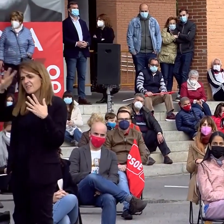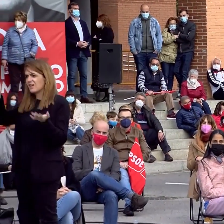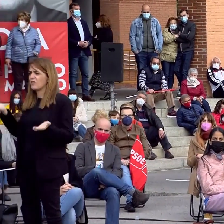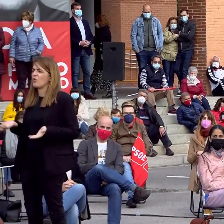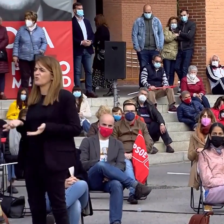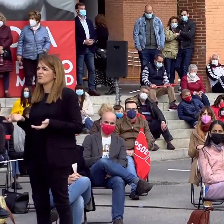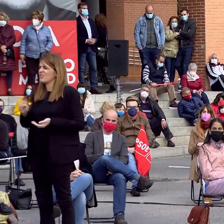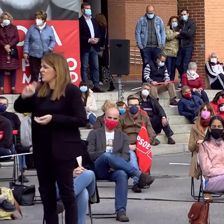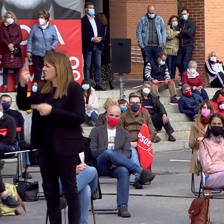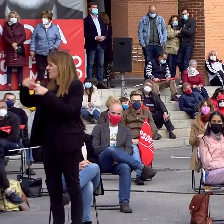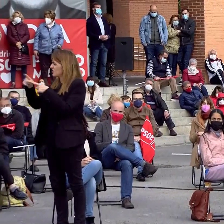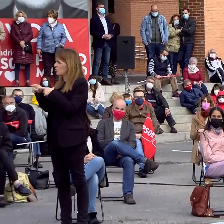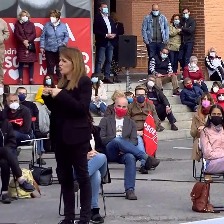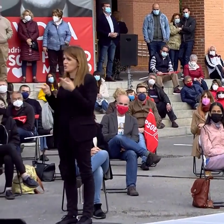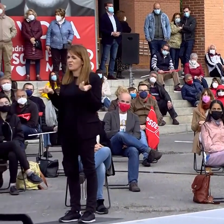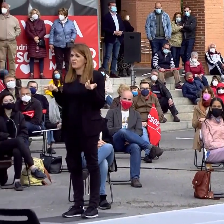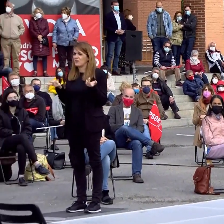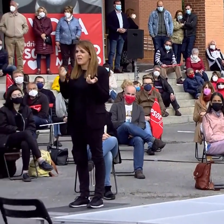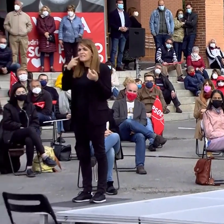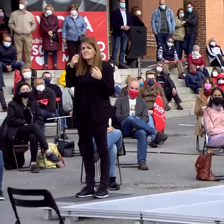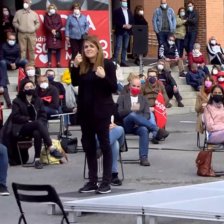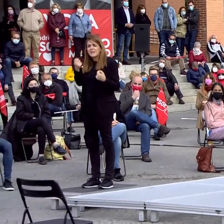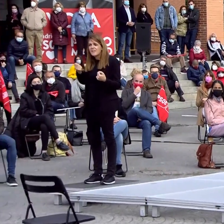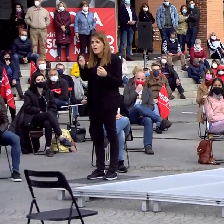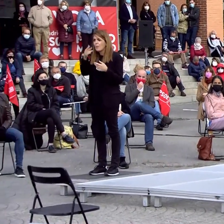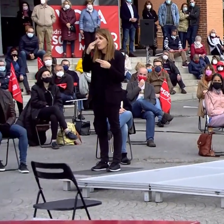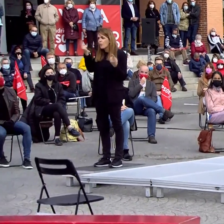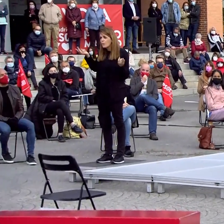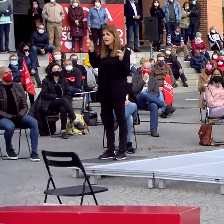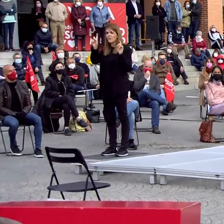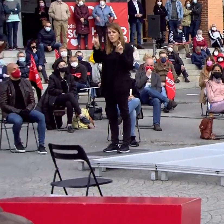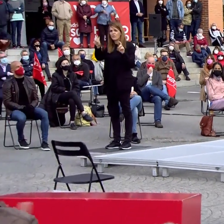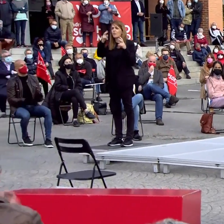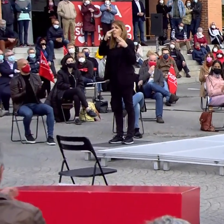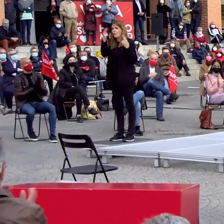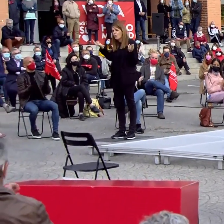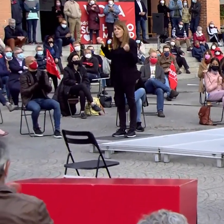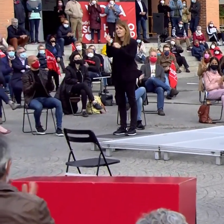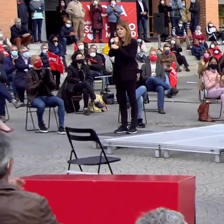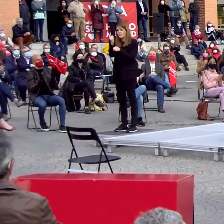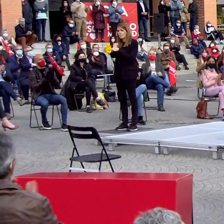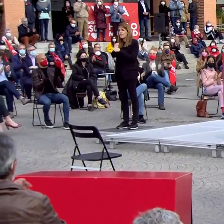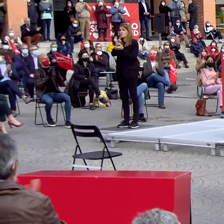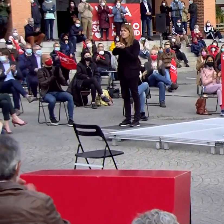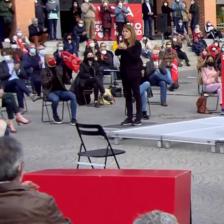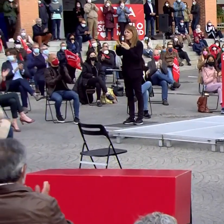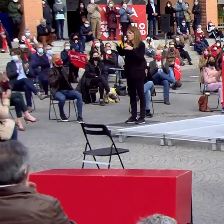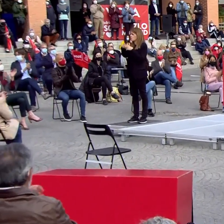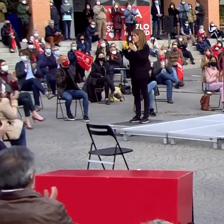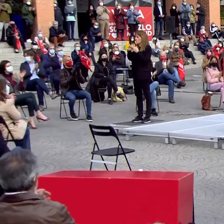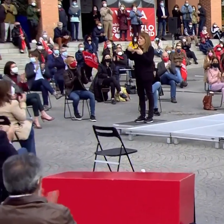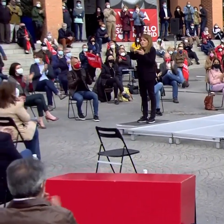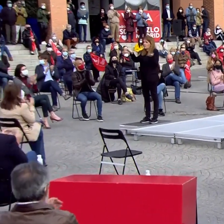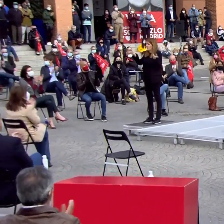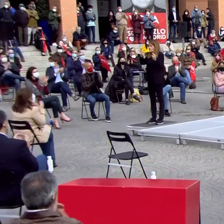en otras cosas edad pública educación pública empleo servicios sociales eso lo que